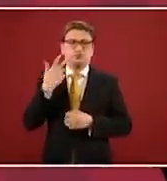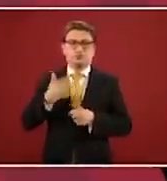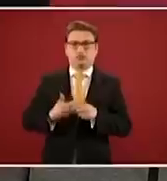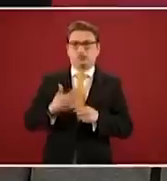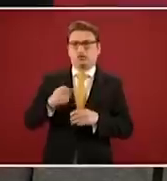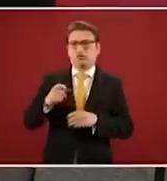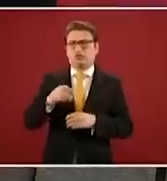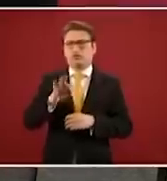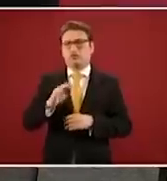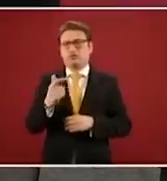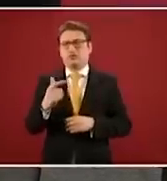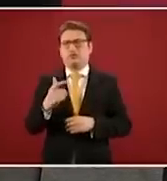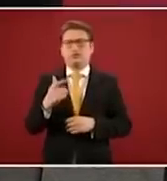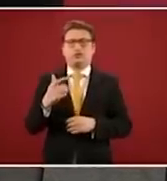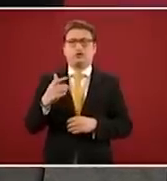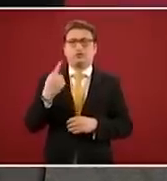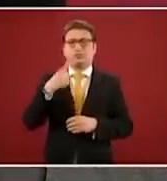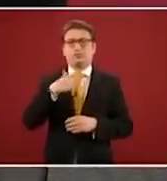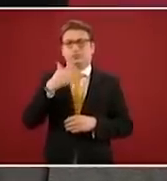fiscalía anticorrupción,